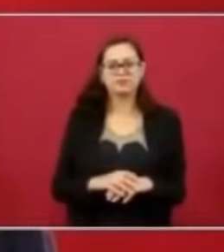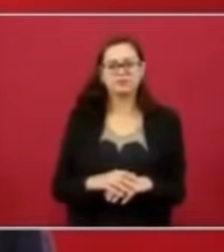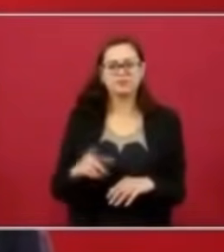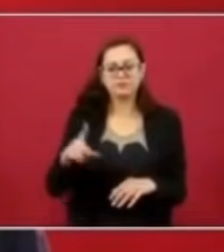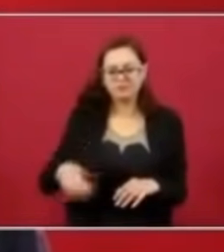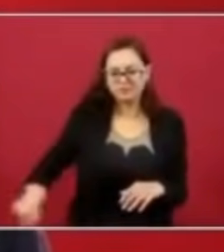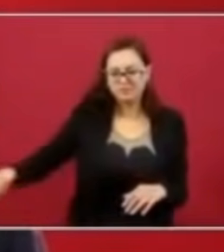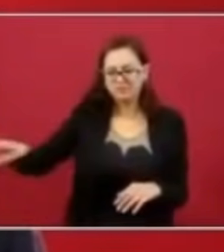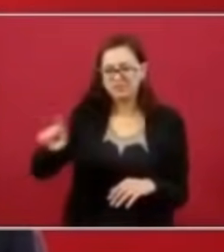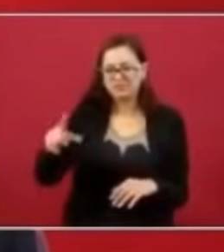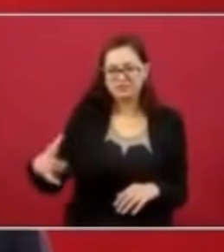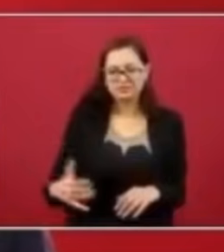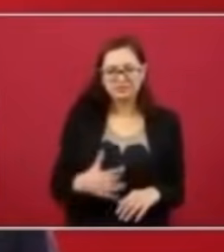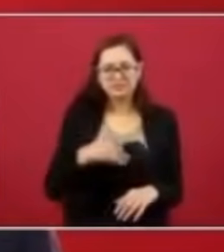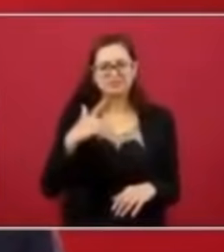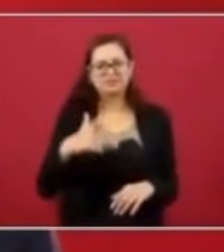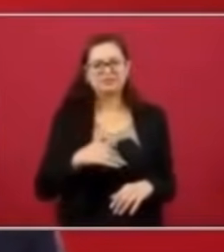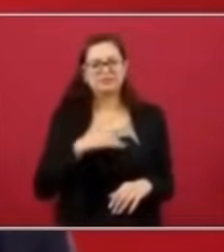conmover,